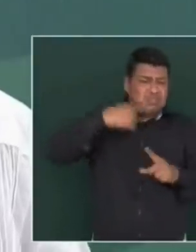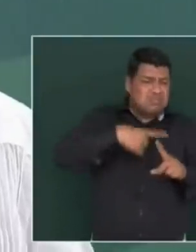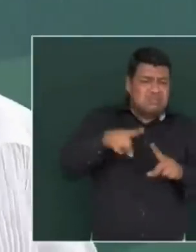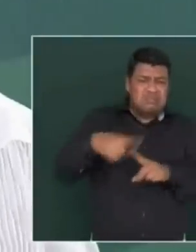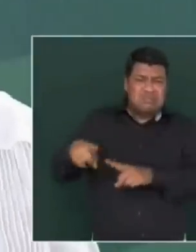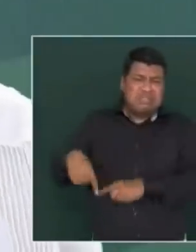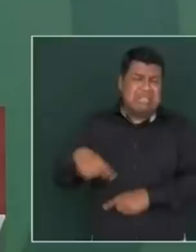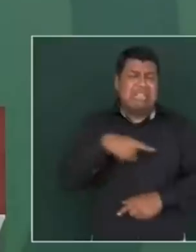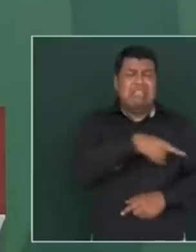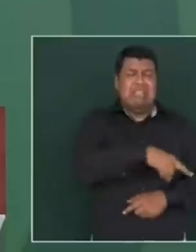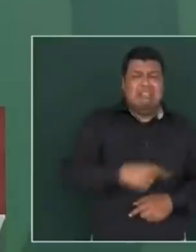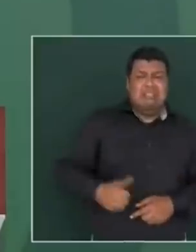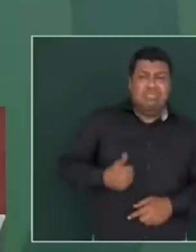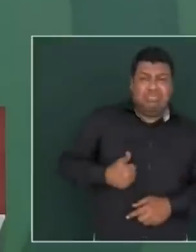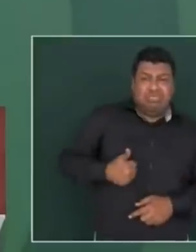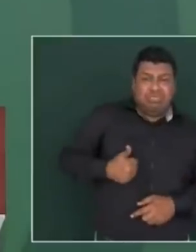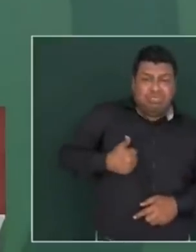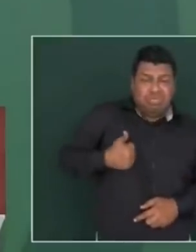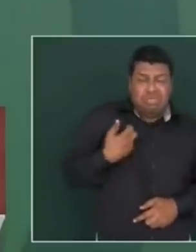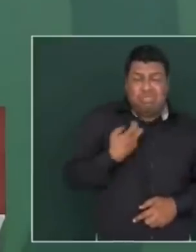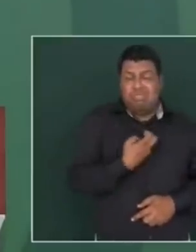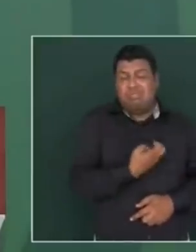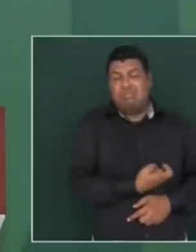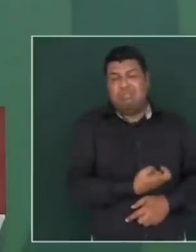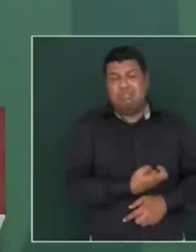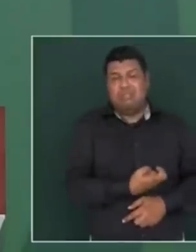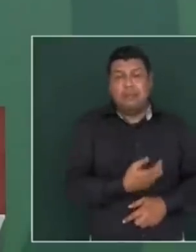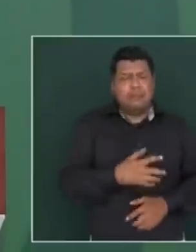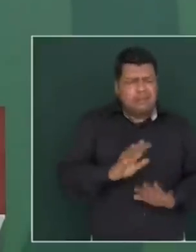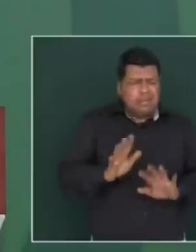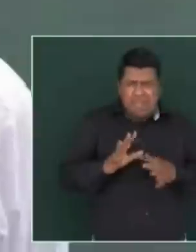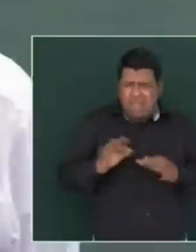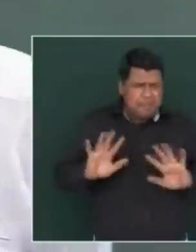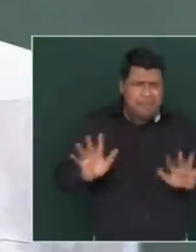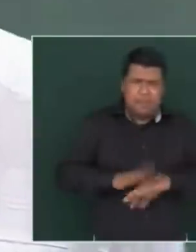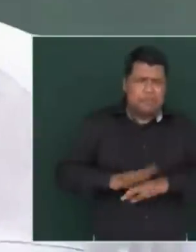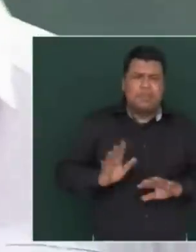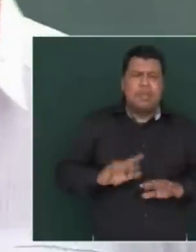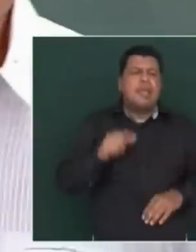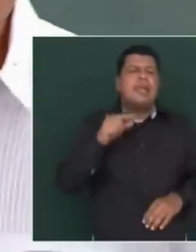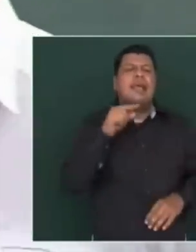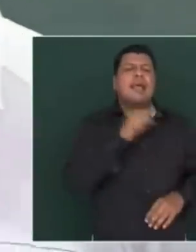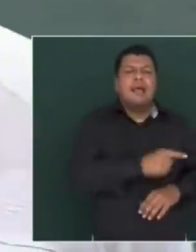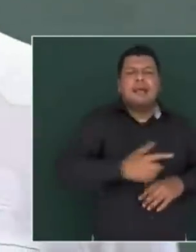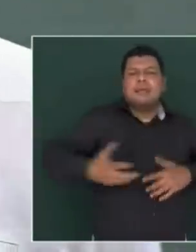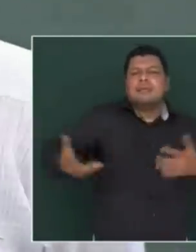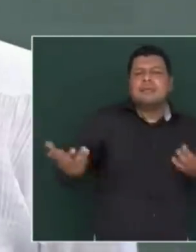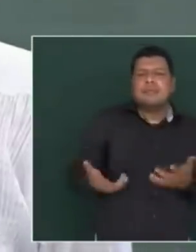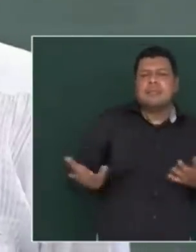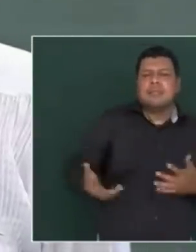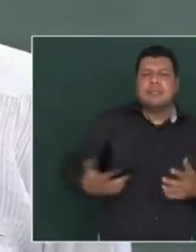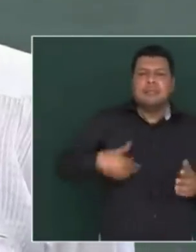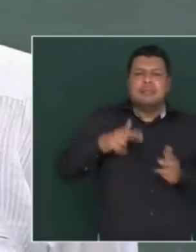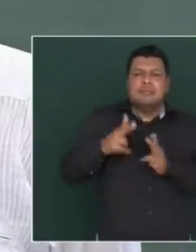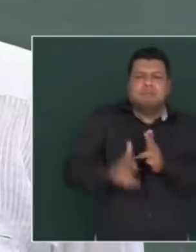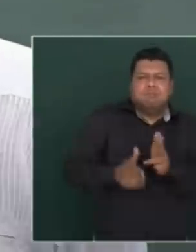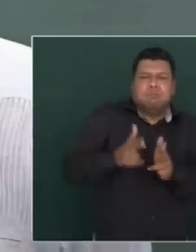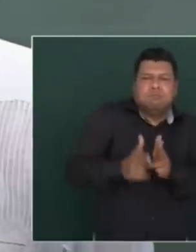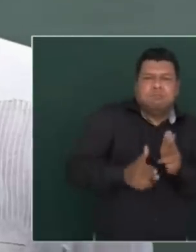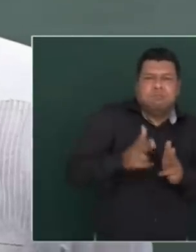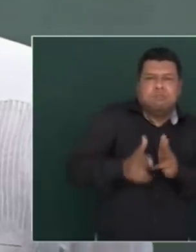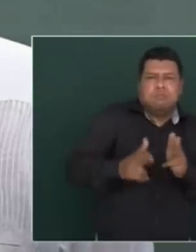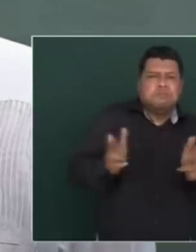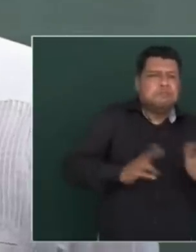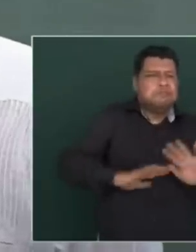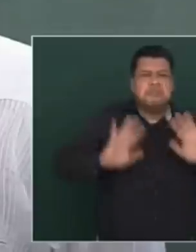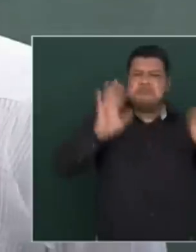Voy a hablar de que fue el que privatizó los ferrocarriles nacionales.